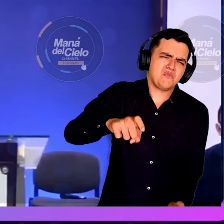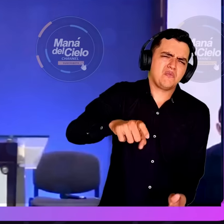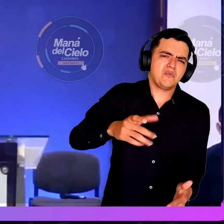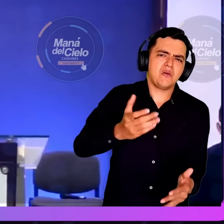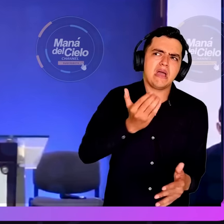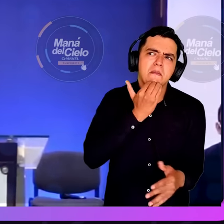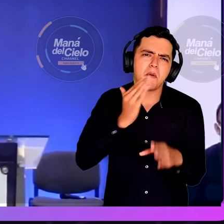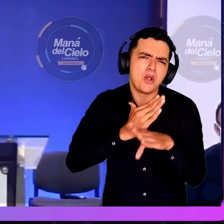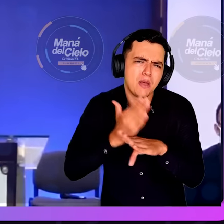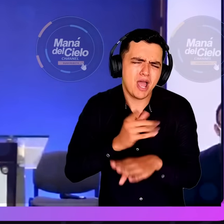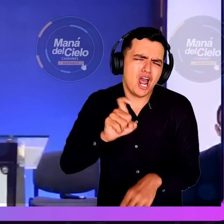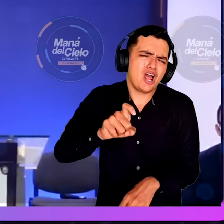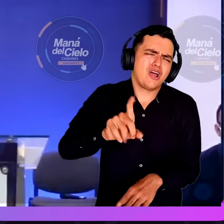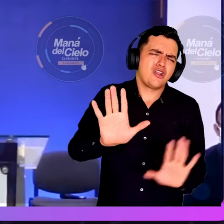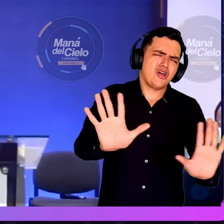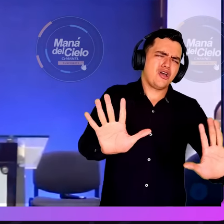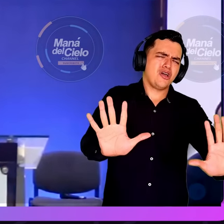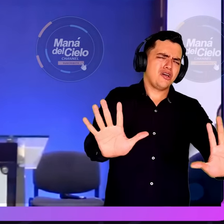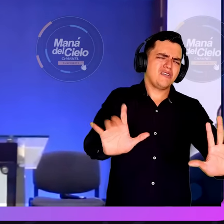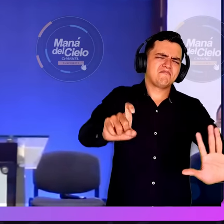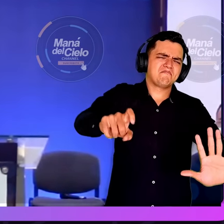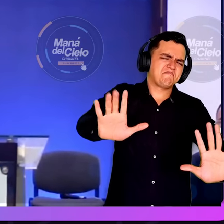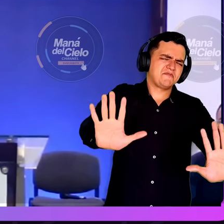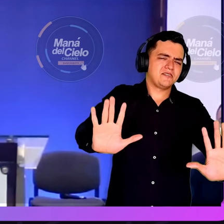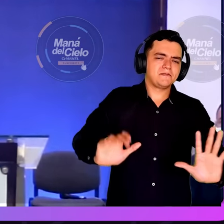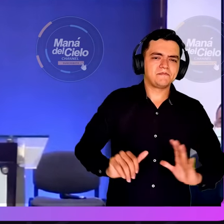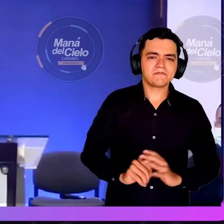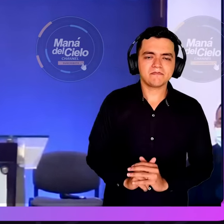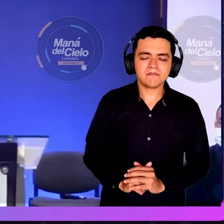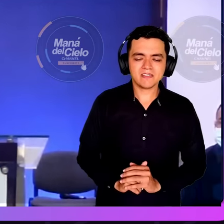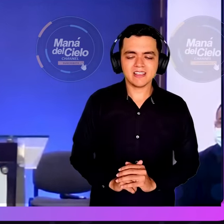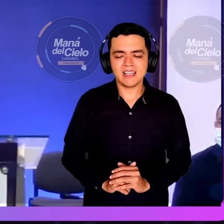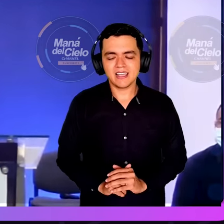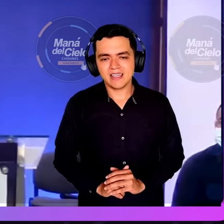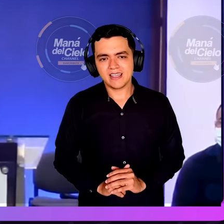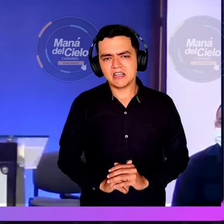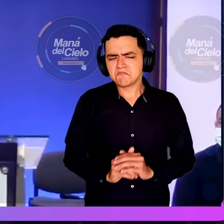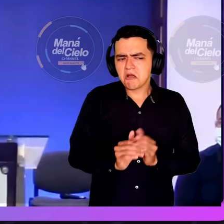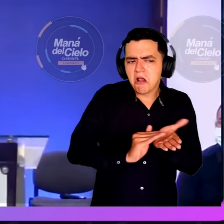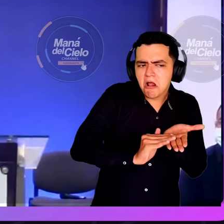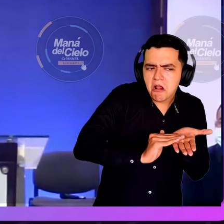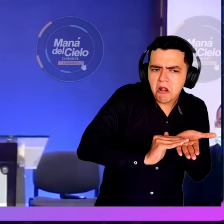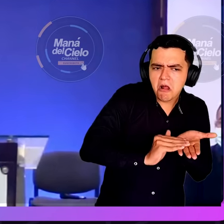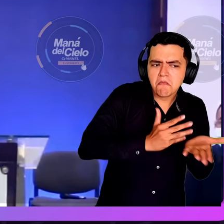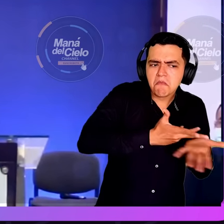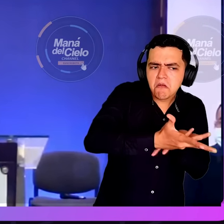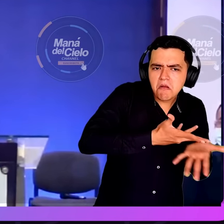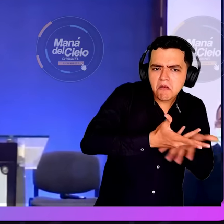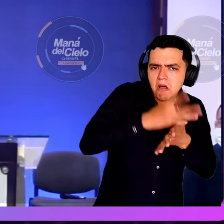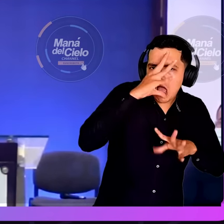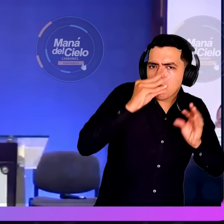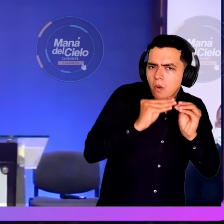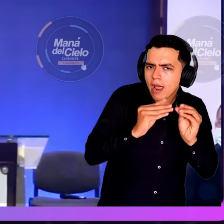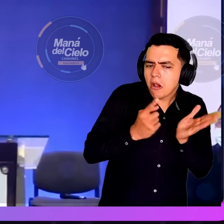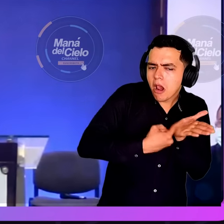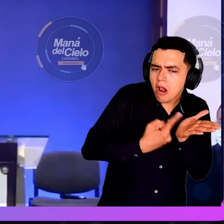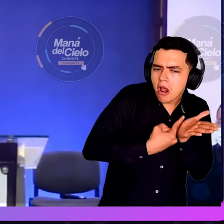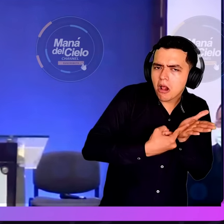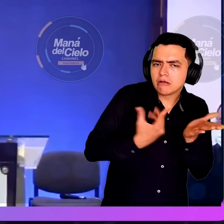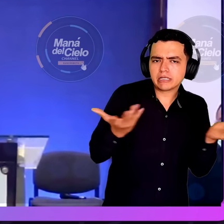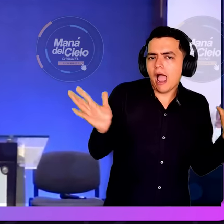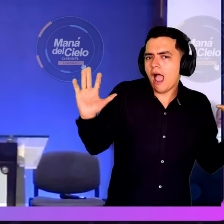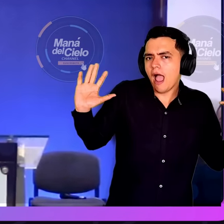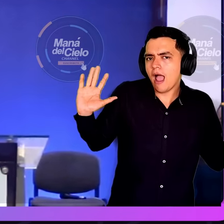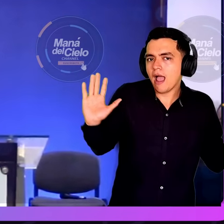Con todo el respeto que ustedes me merecen, yo no puedo cambiar de posición. Siento que estoy atentando mi conciencia.